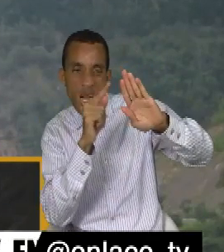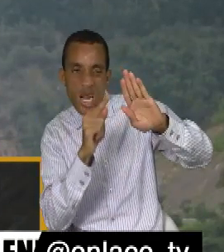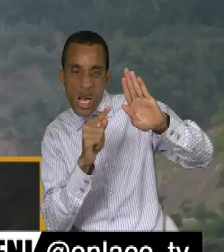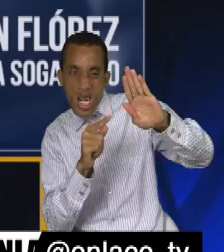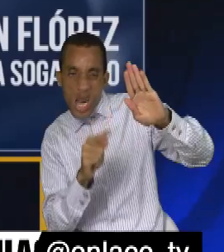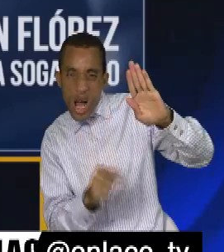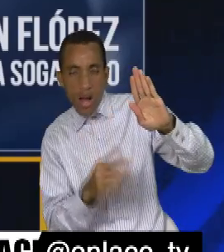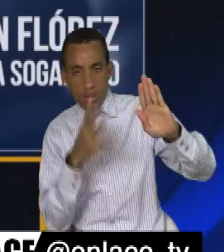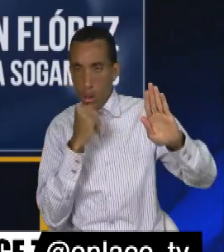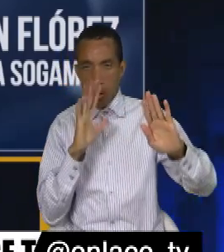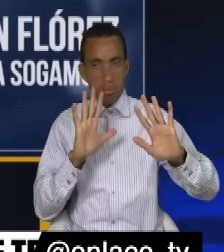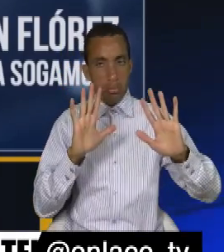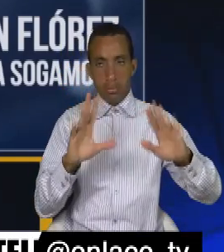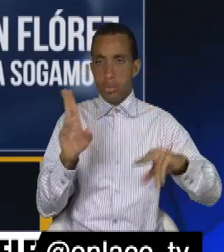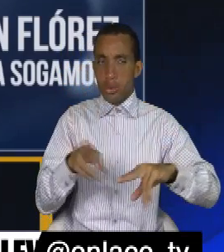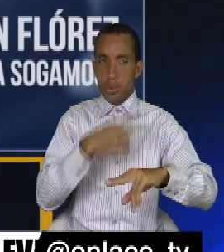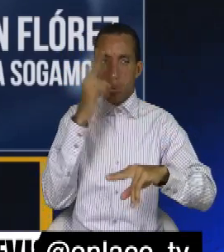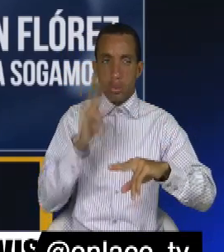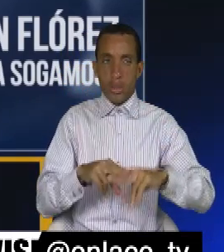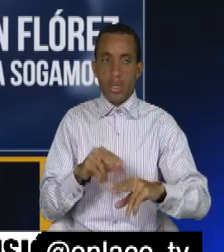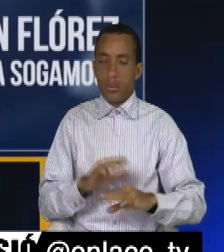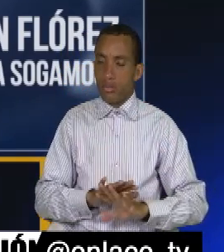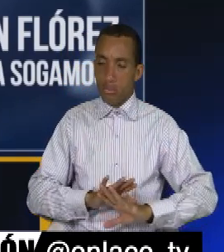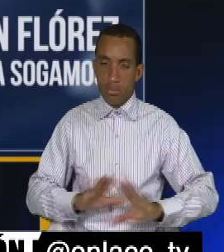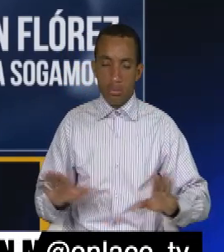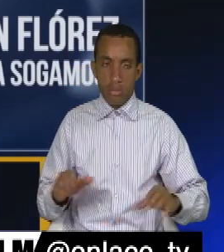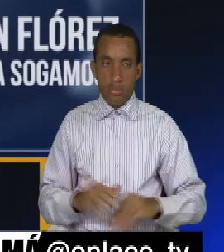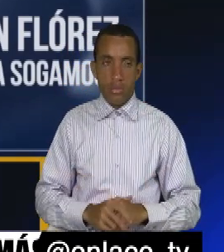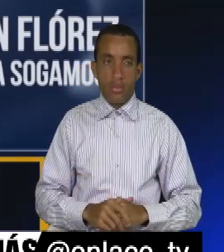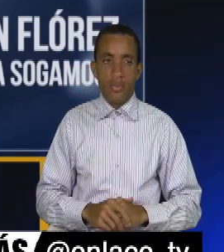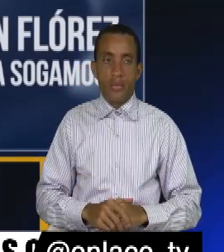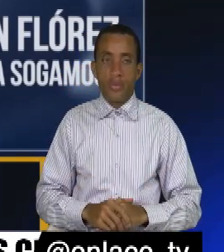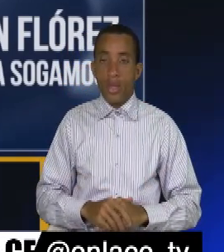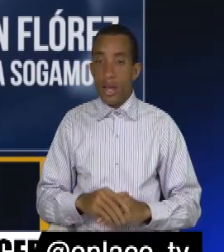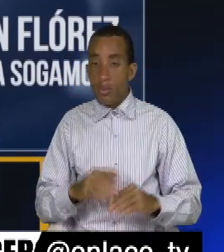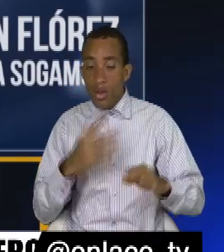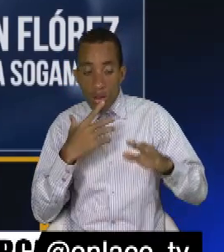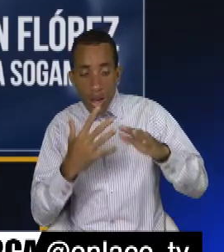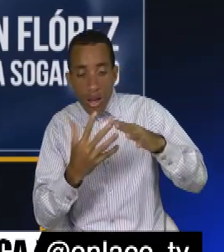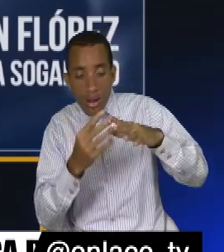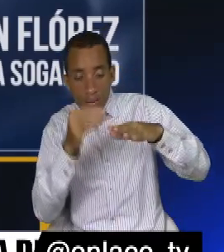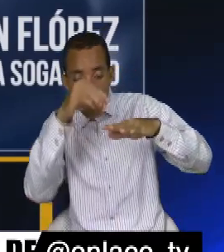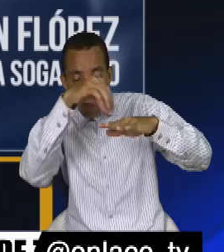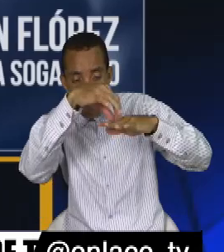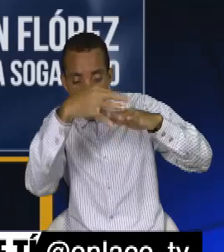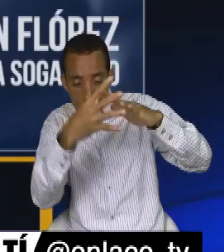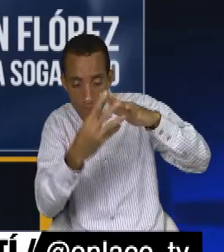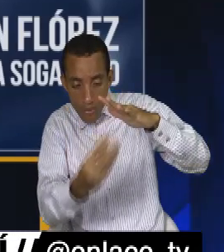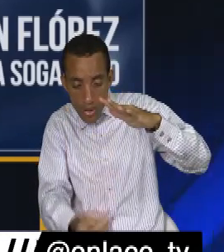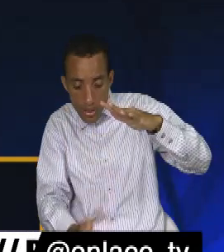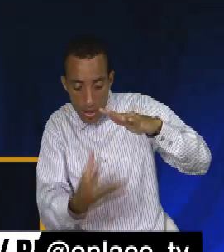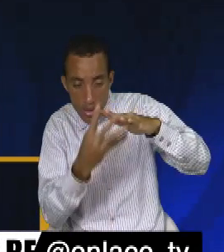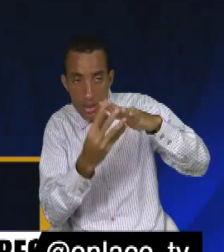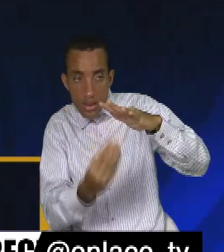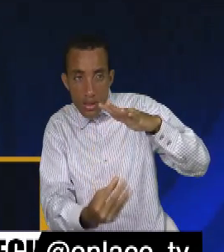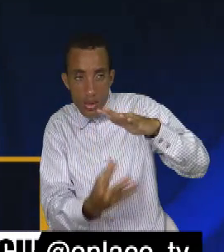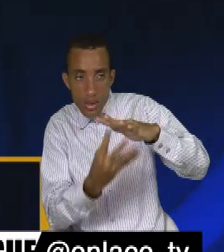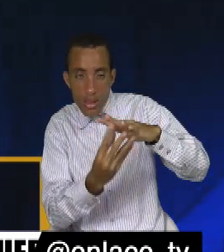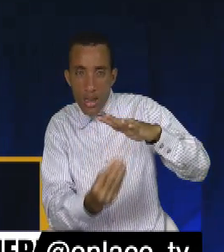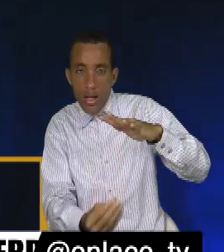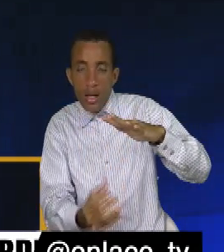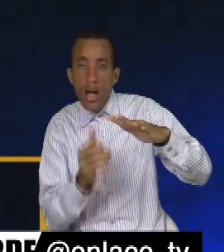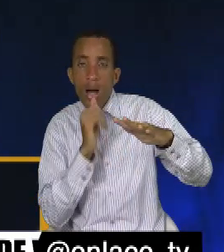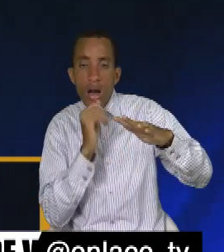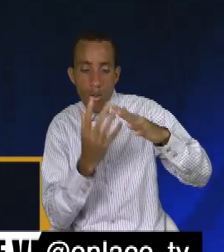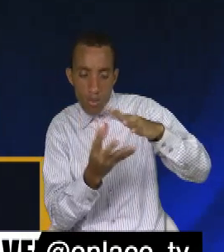de forma normal. No es un problema estructural y no es un tema de filtraciones. La fotografía que se ha compartido obedece a una junta de